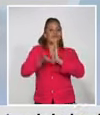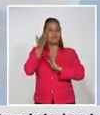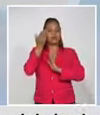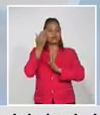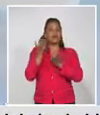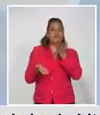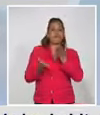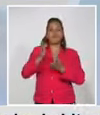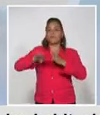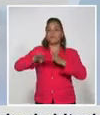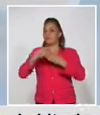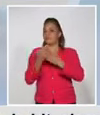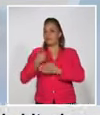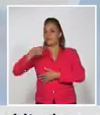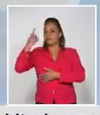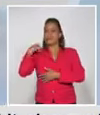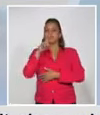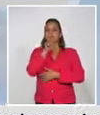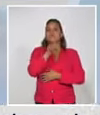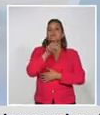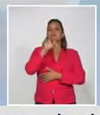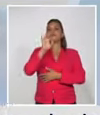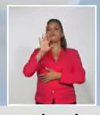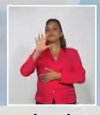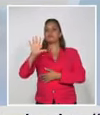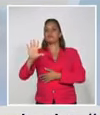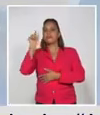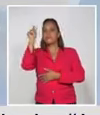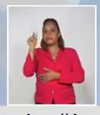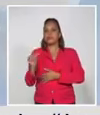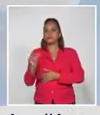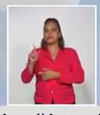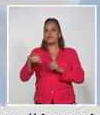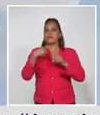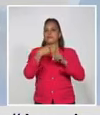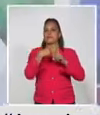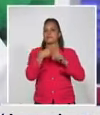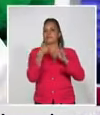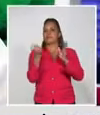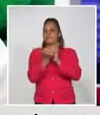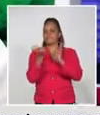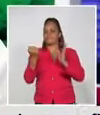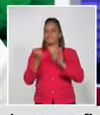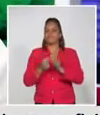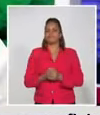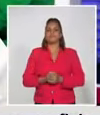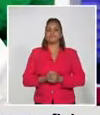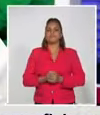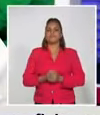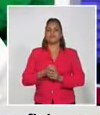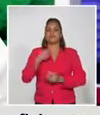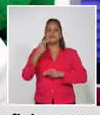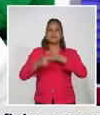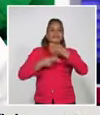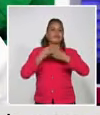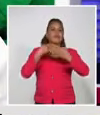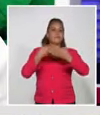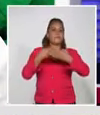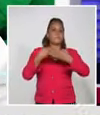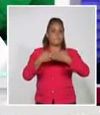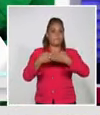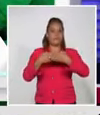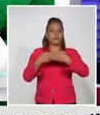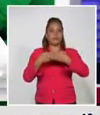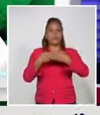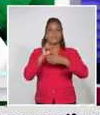de ayer en 185 pacientes activos más. Se procesaron ya más de